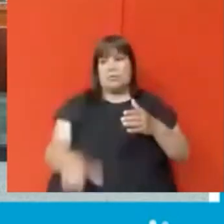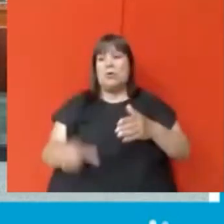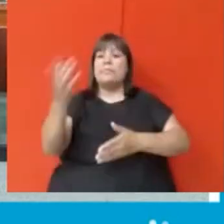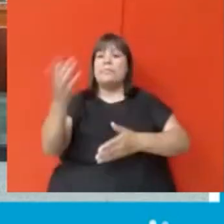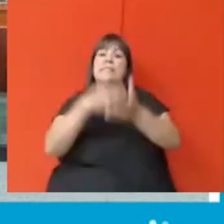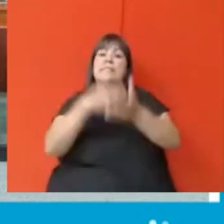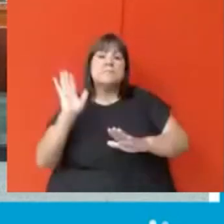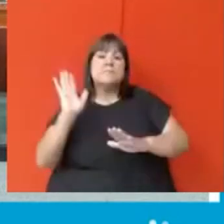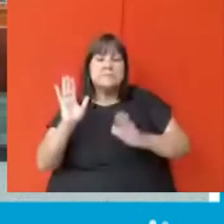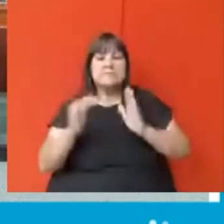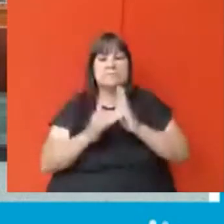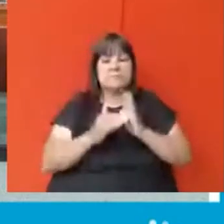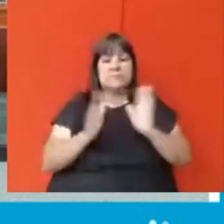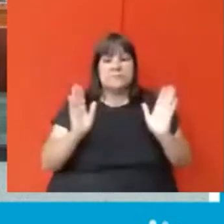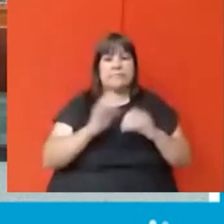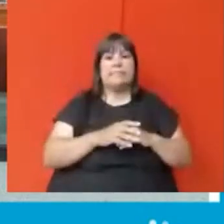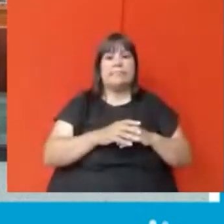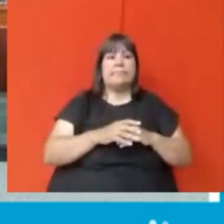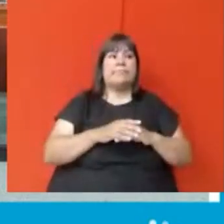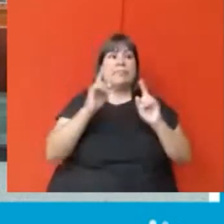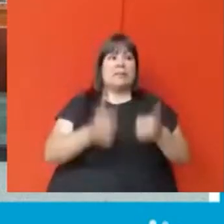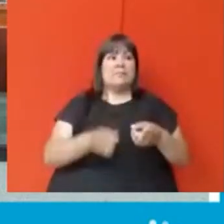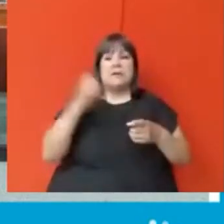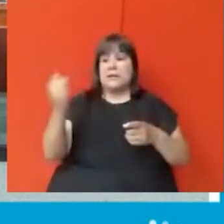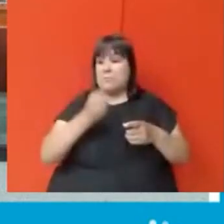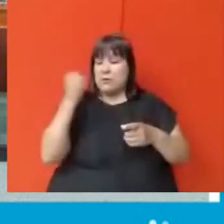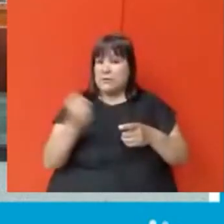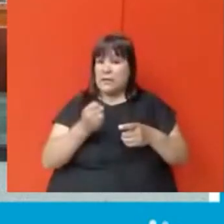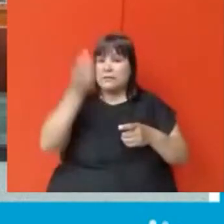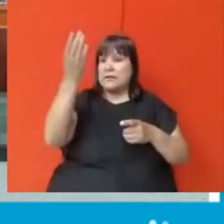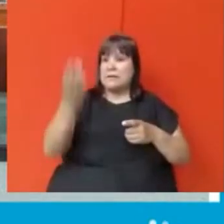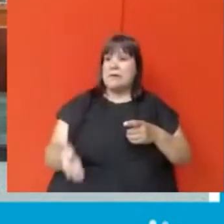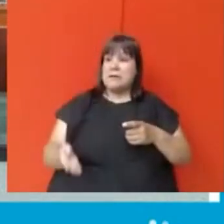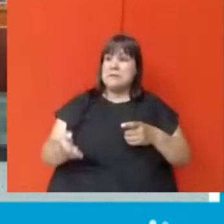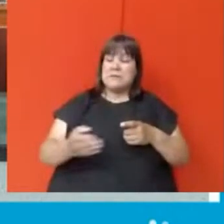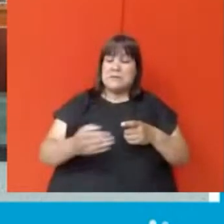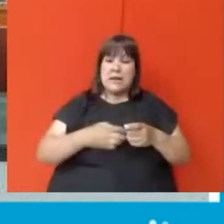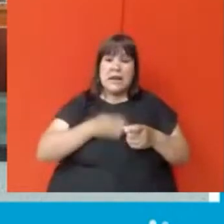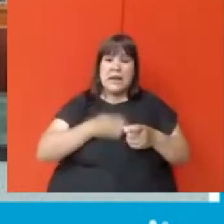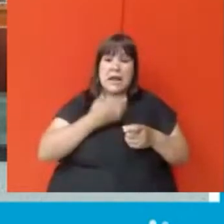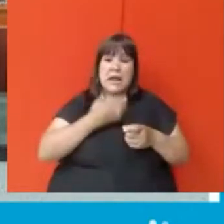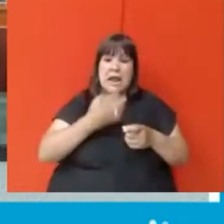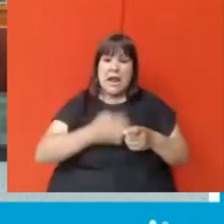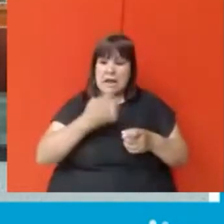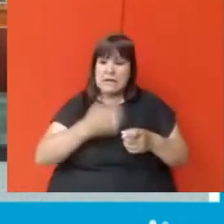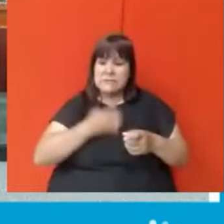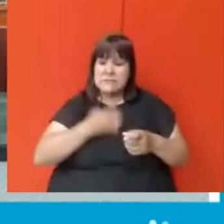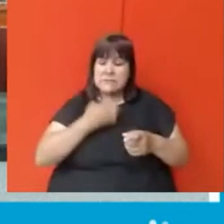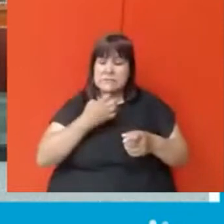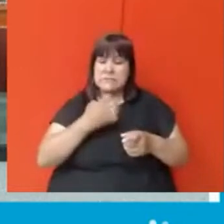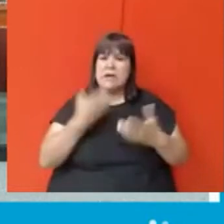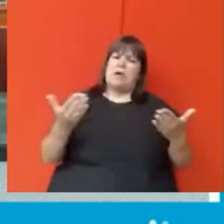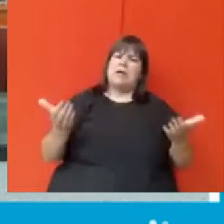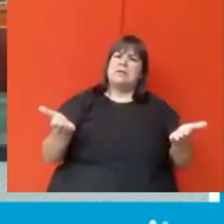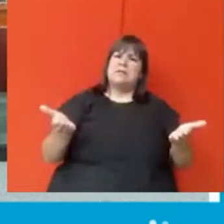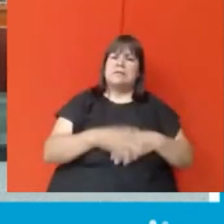Es muy importante que la persona pueda quejarse. Eso es todo un tema. O sea, que pueda